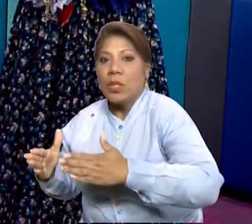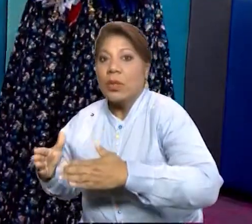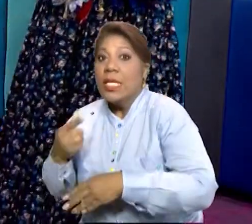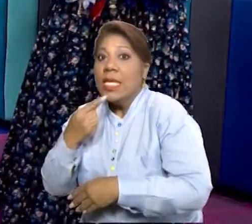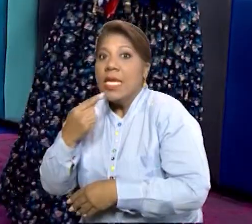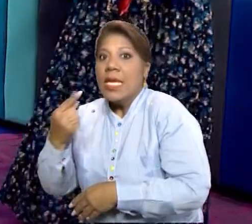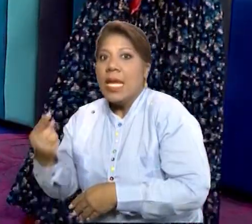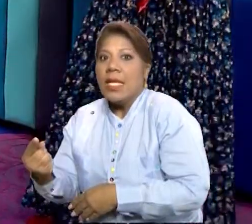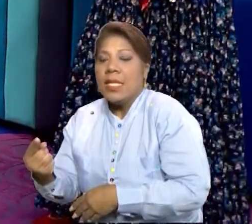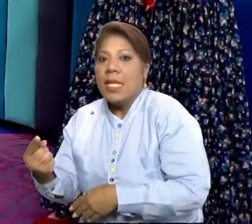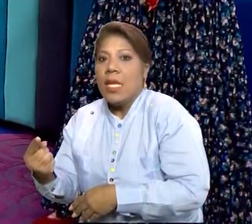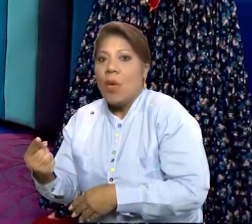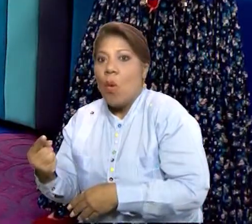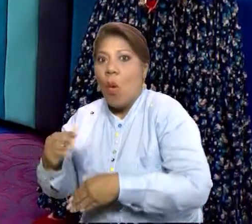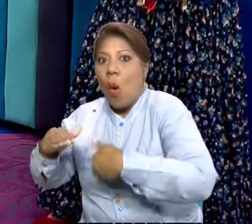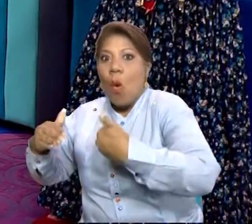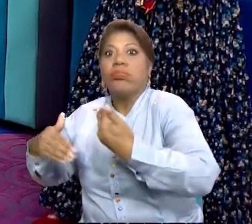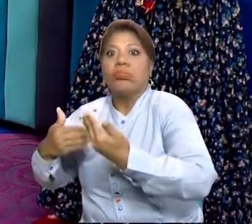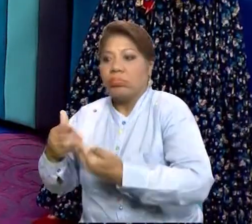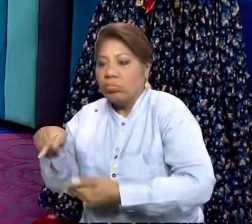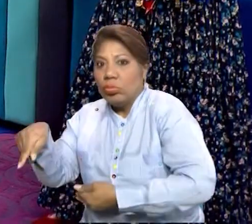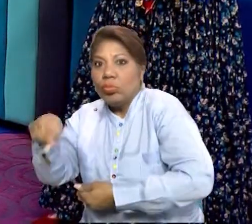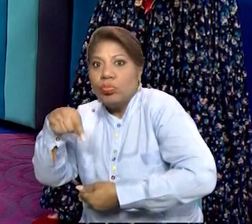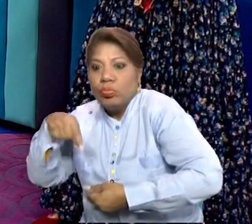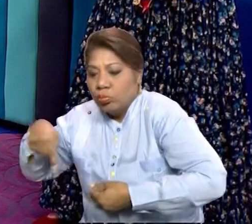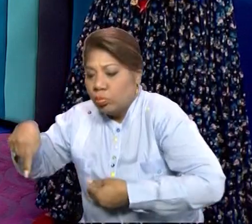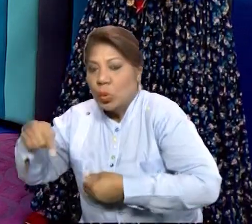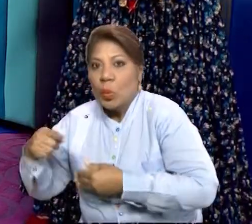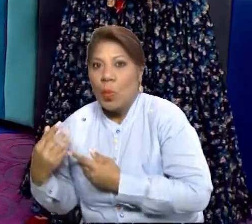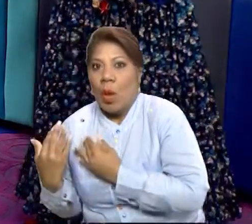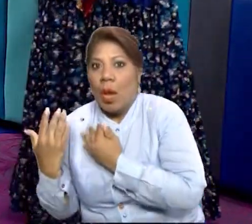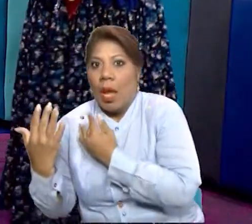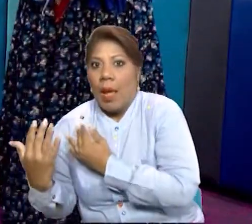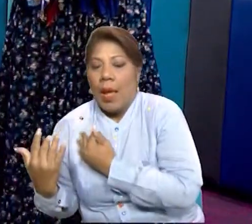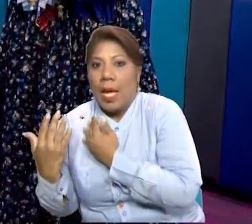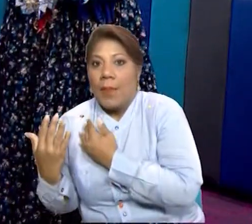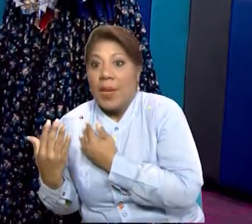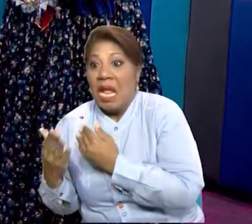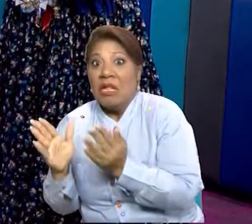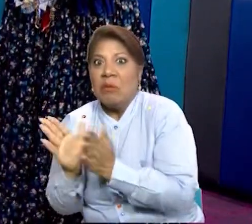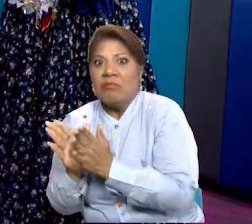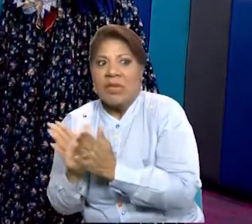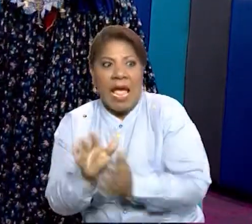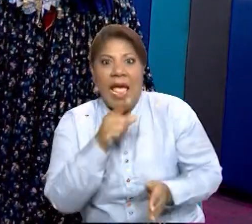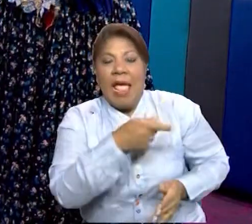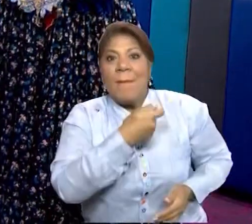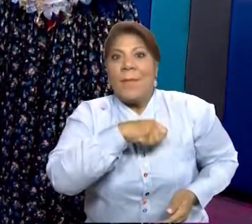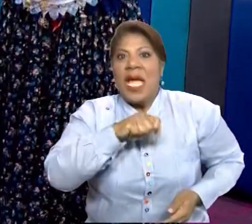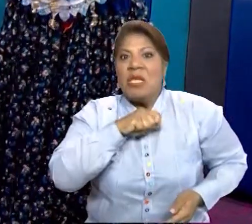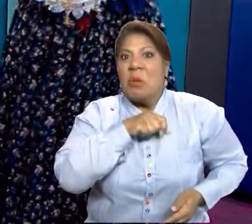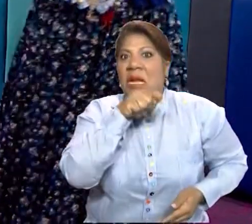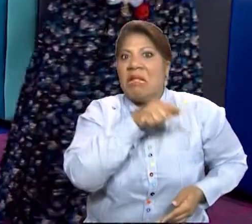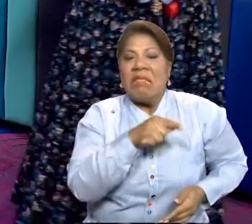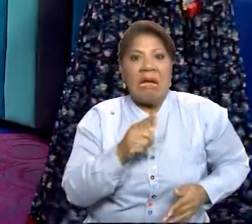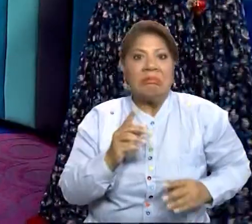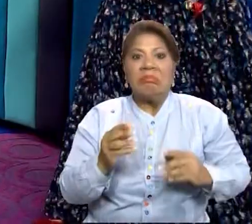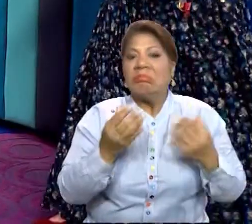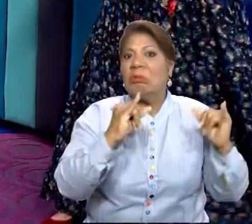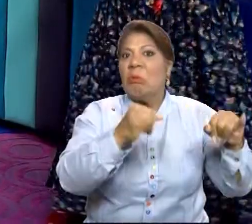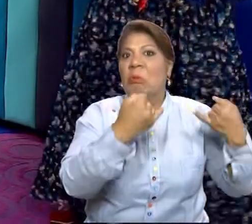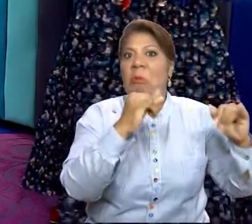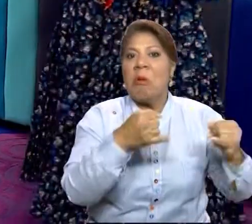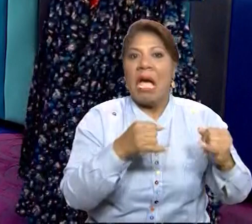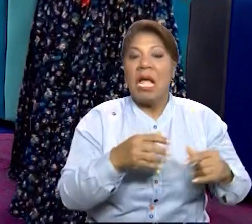Y le dijo a todos los panameños que estaban allá afuera, están jugando, están entretenidos. Vamos a aprovechar